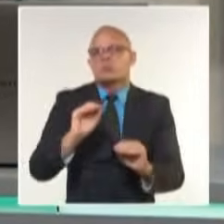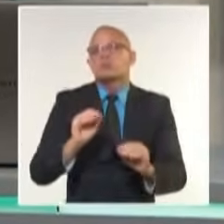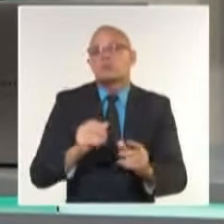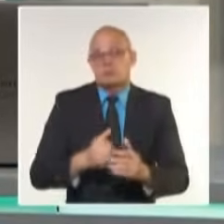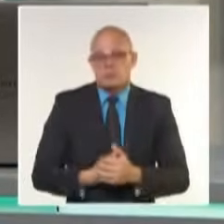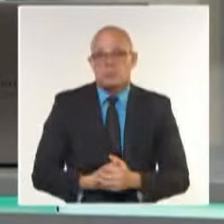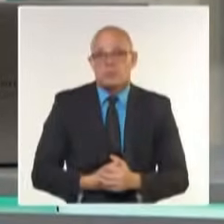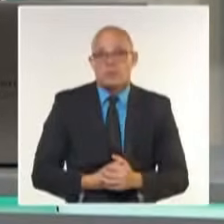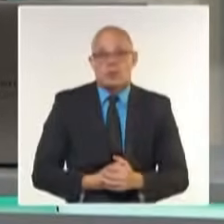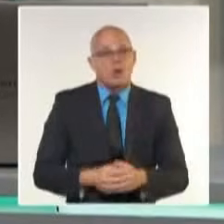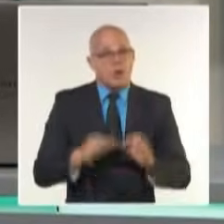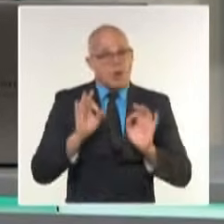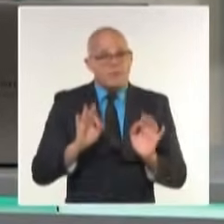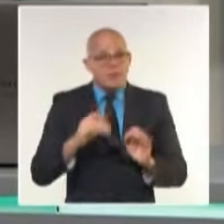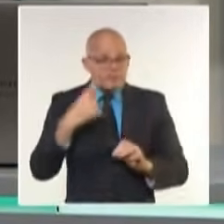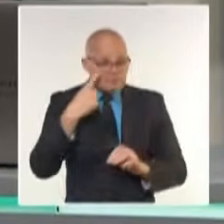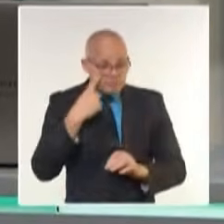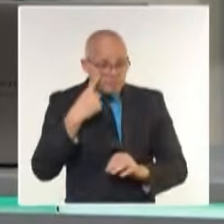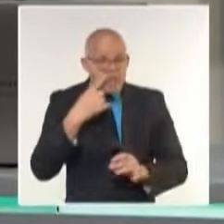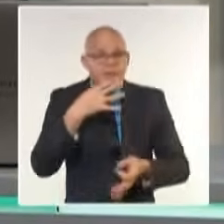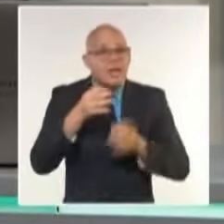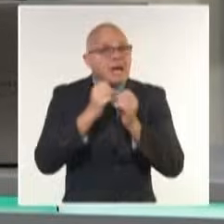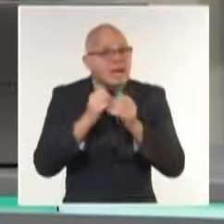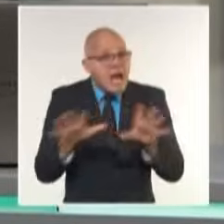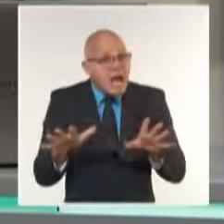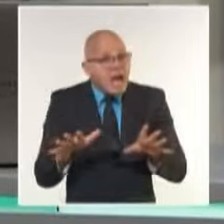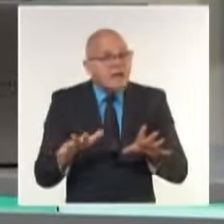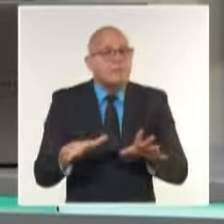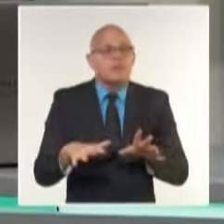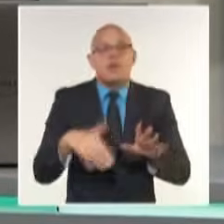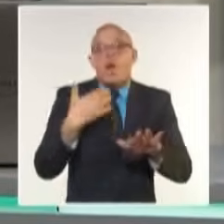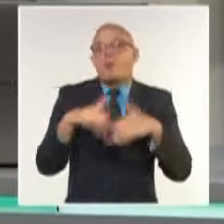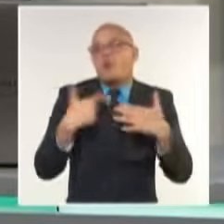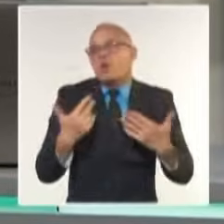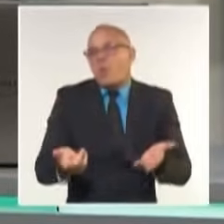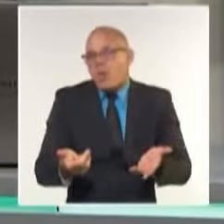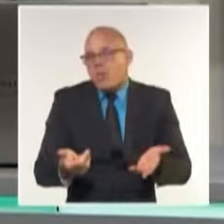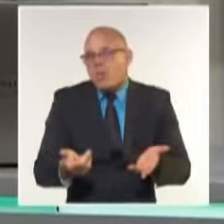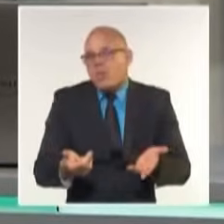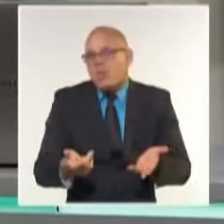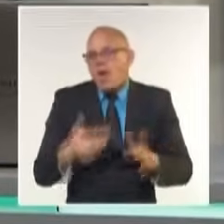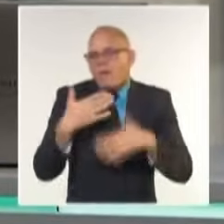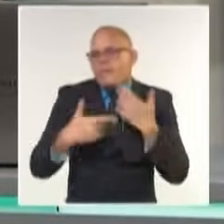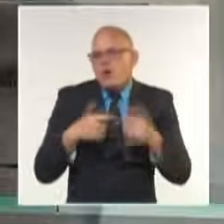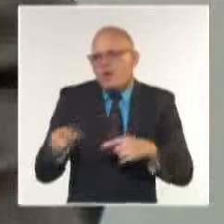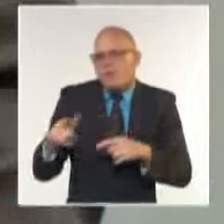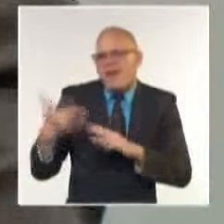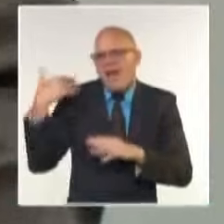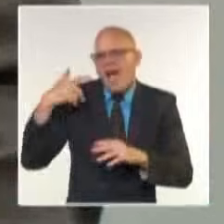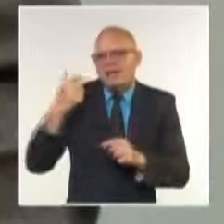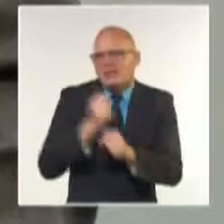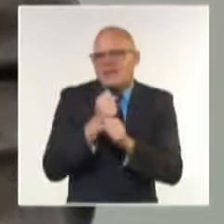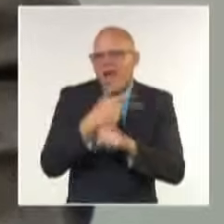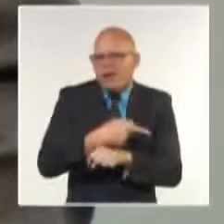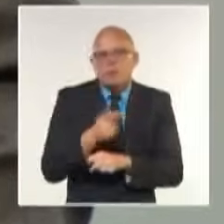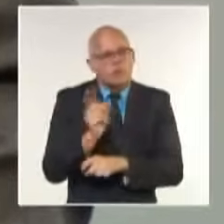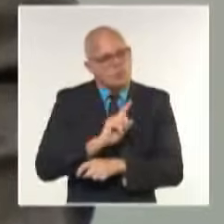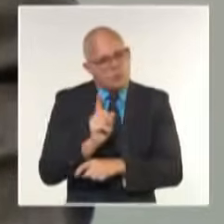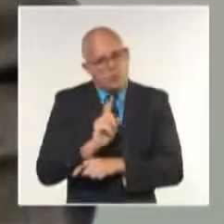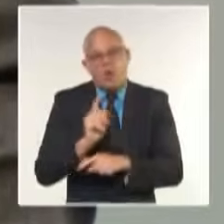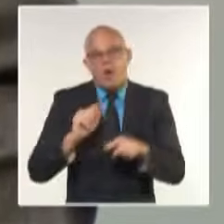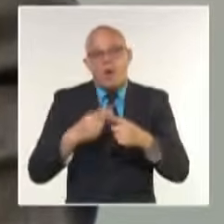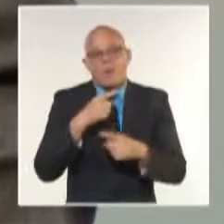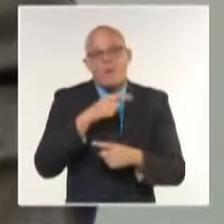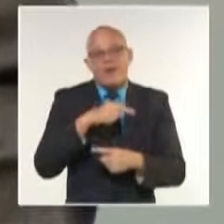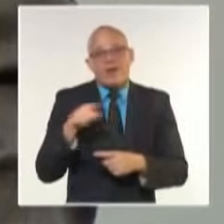per se, sola, sea el problema. Lo que pasa es que este fue el principio de todo lo que vino después. ¿Estamos de acuerdo en eso? Estamos de acuerdo. Es decir, la